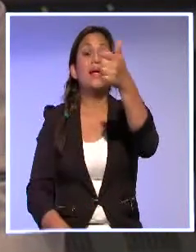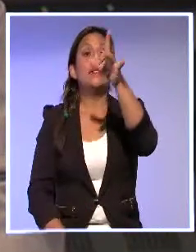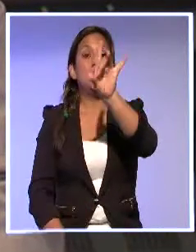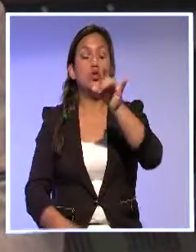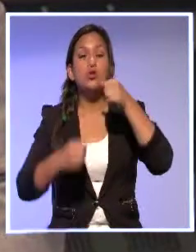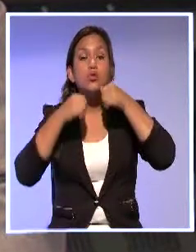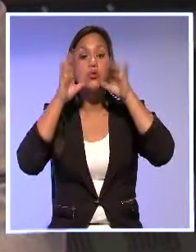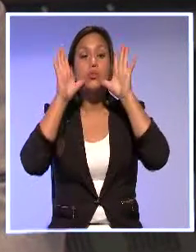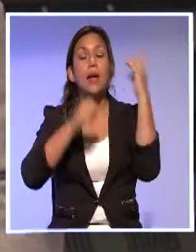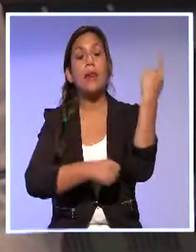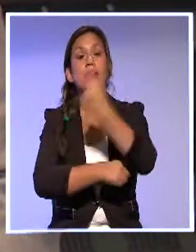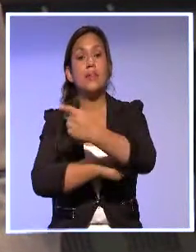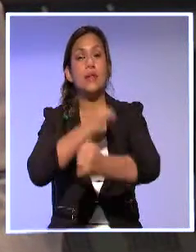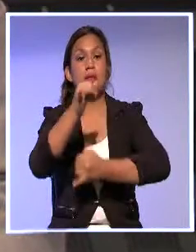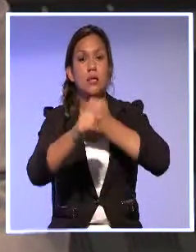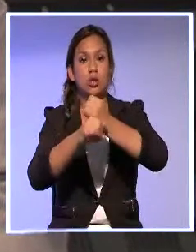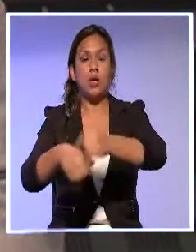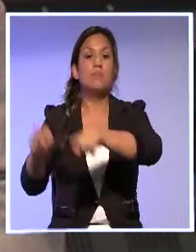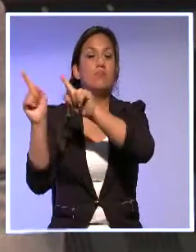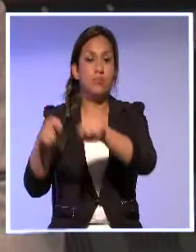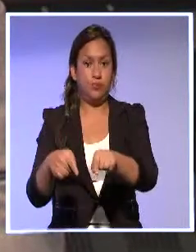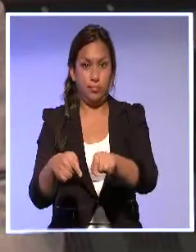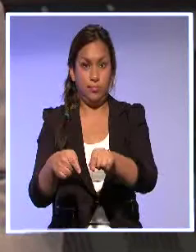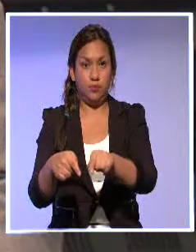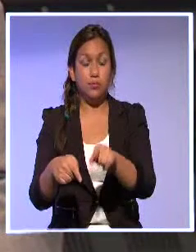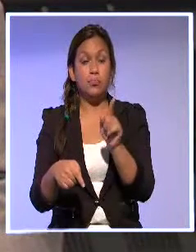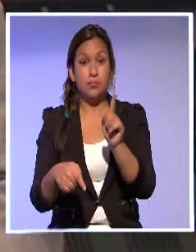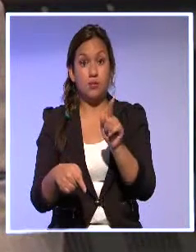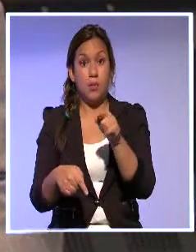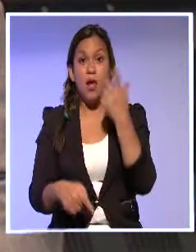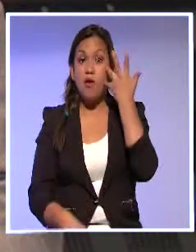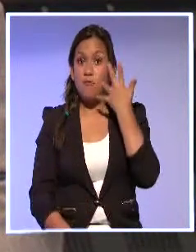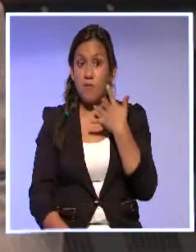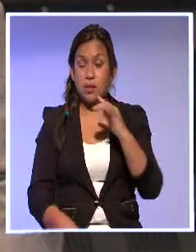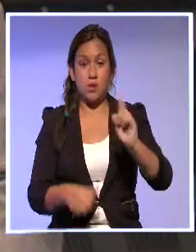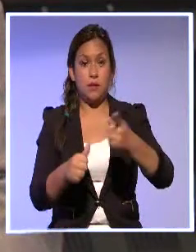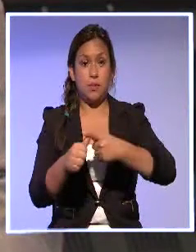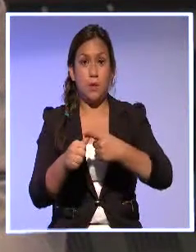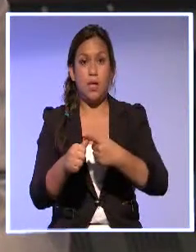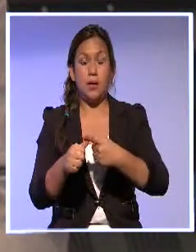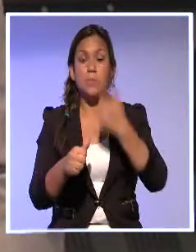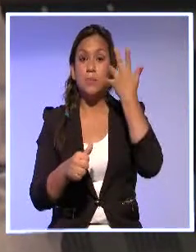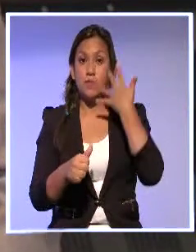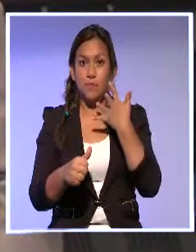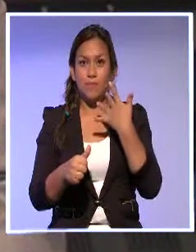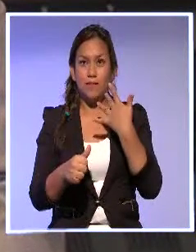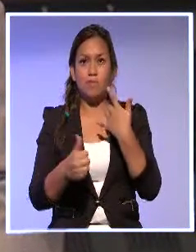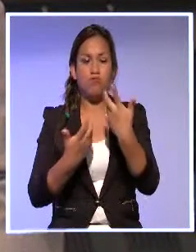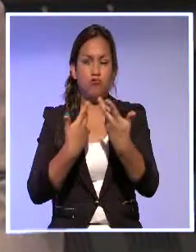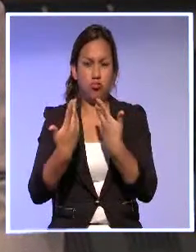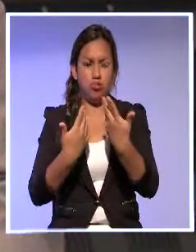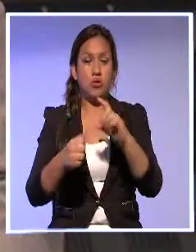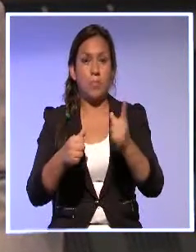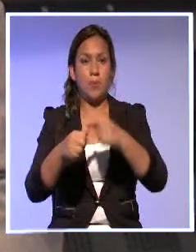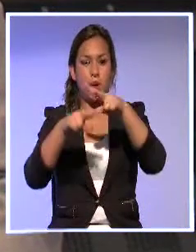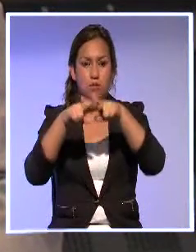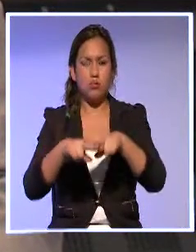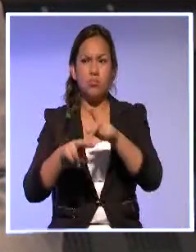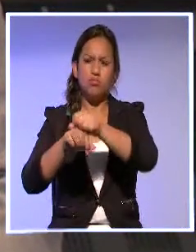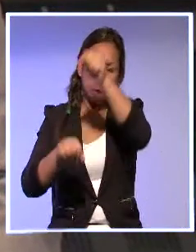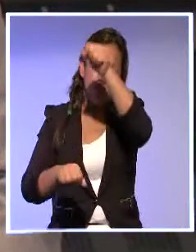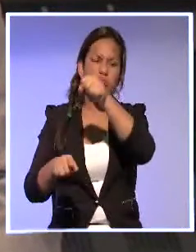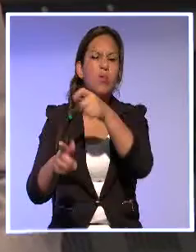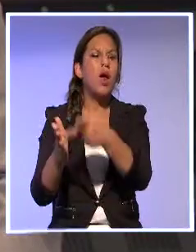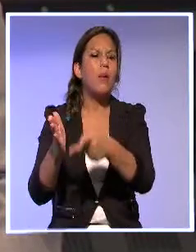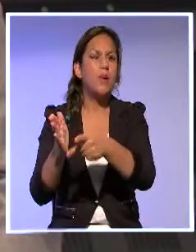el día internacional del migrante en el marco de la fecha en nuestra primera entrevista de hoy dialogar hemos sobre la realidad que enfrenta esta